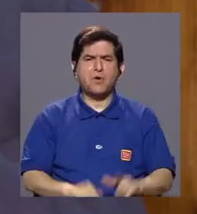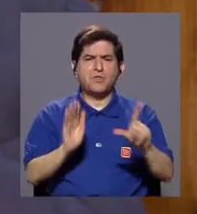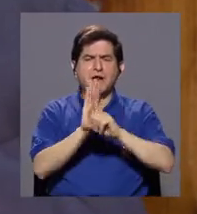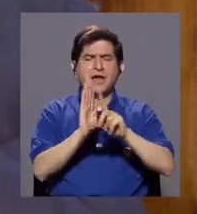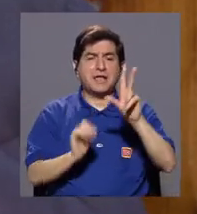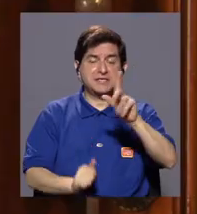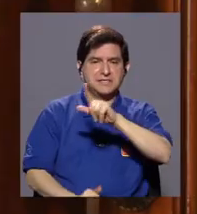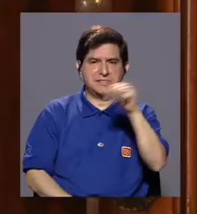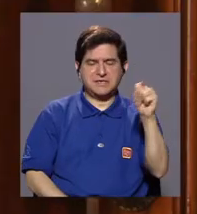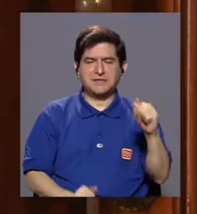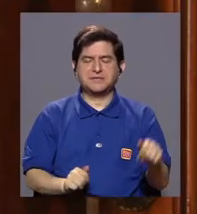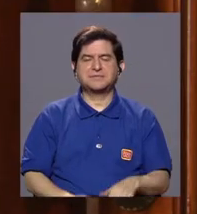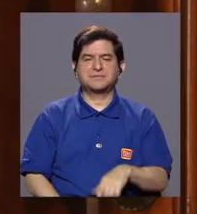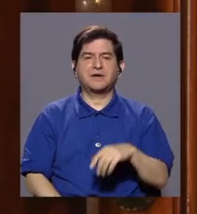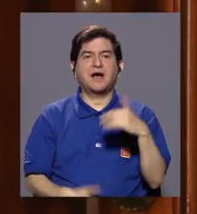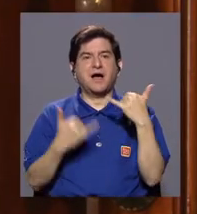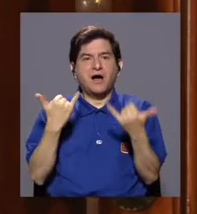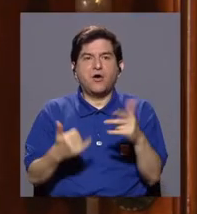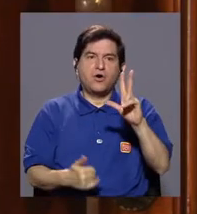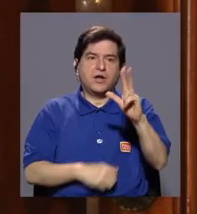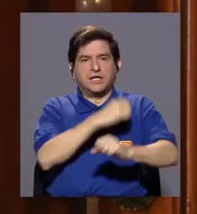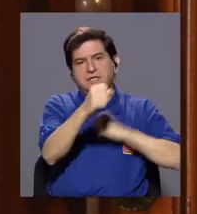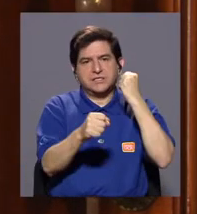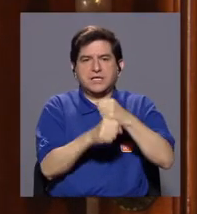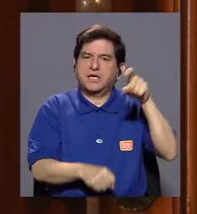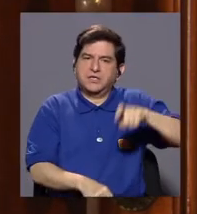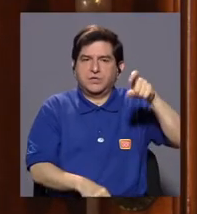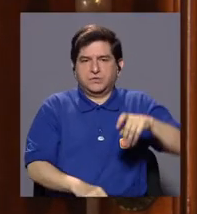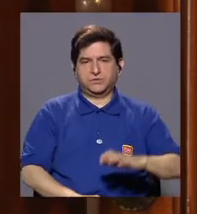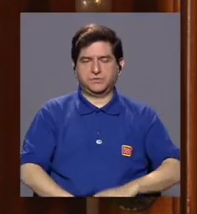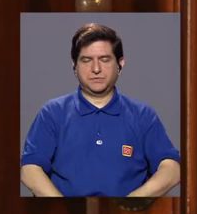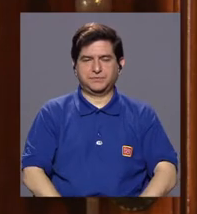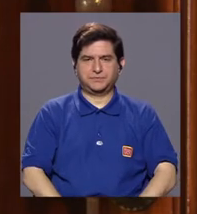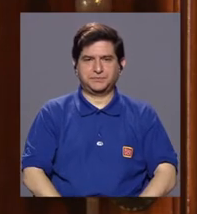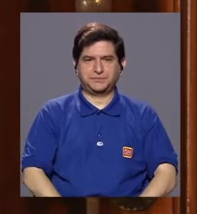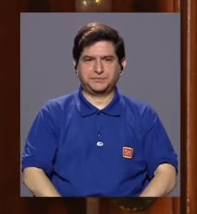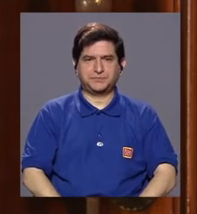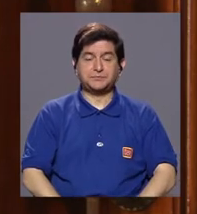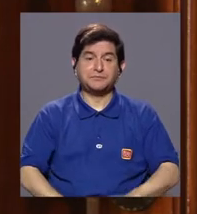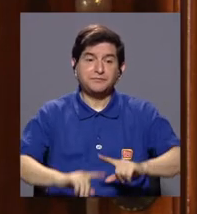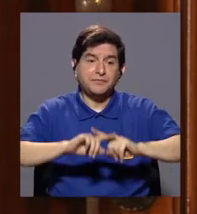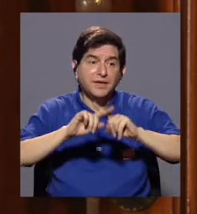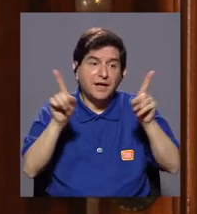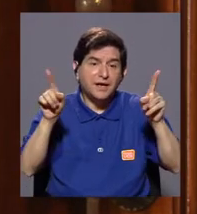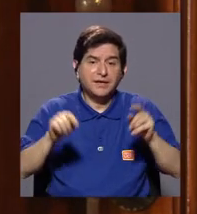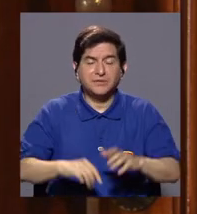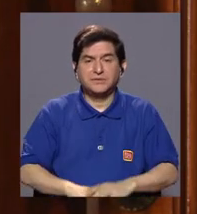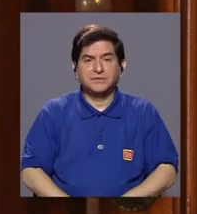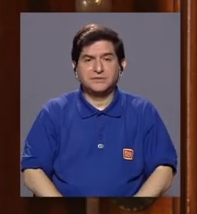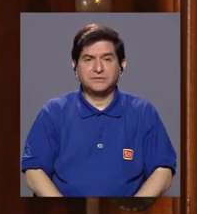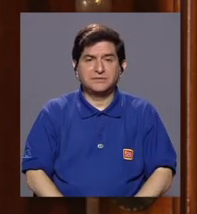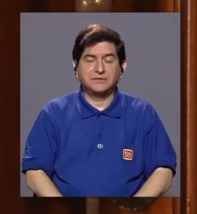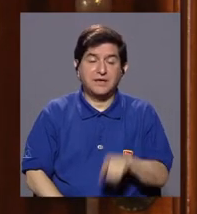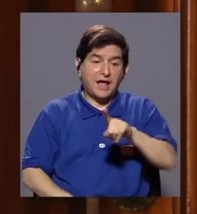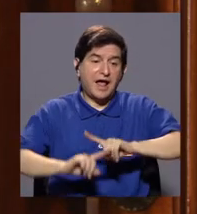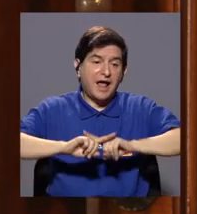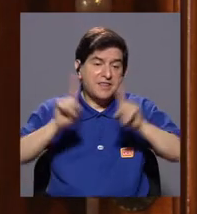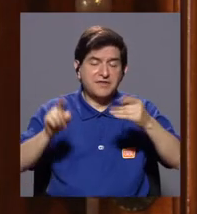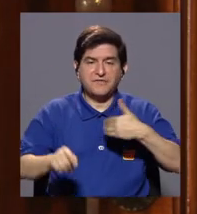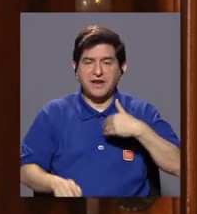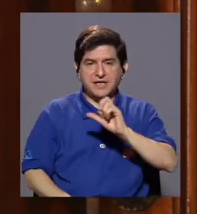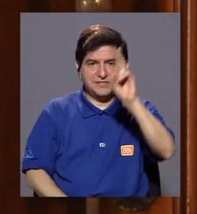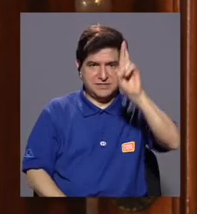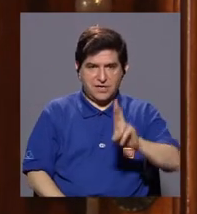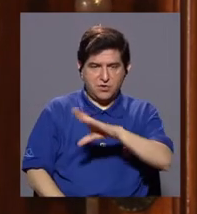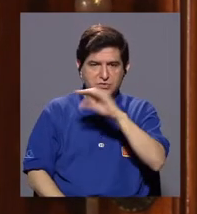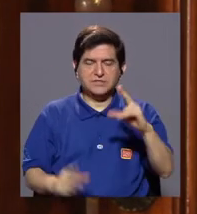pasar leyes en 3 meses, hoy se duran 3 años, ¿verdad? Pero esa es la diferencia entre